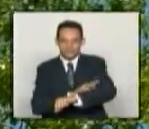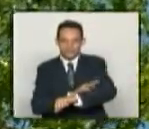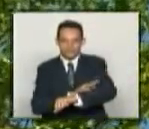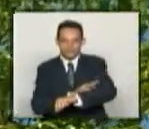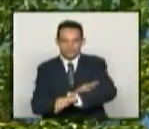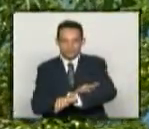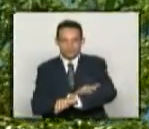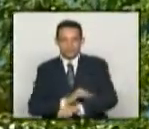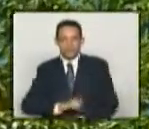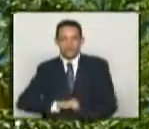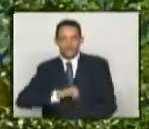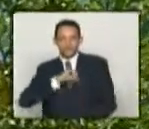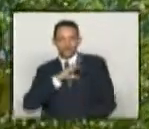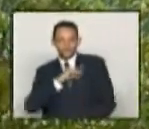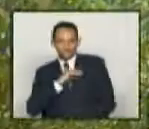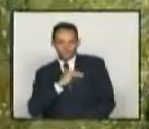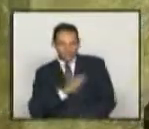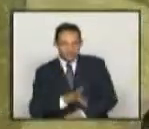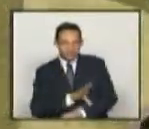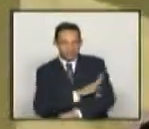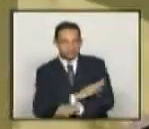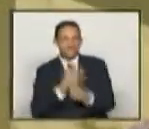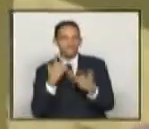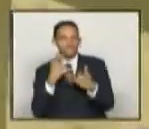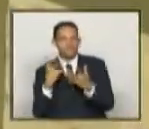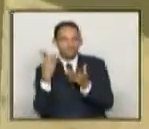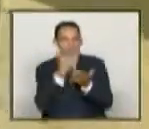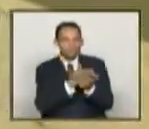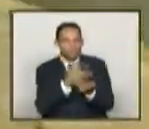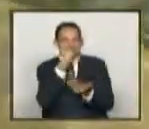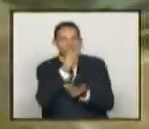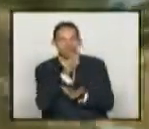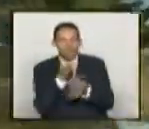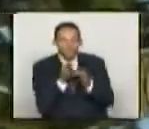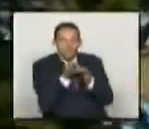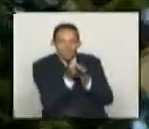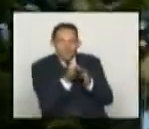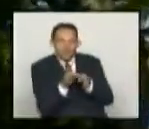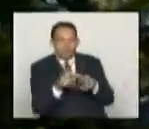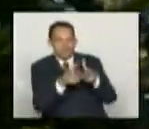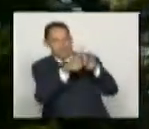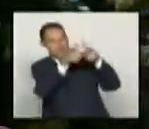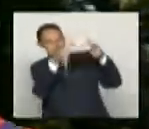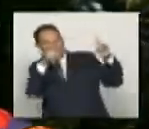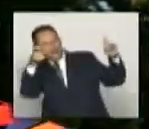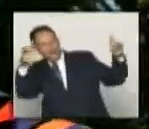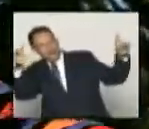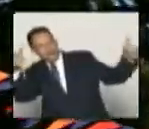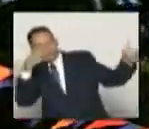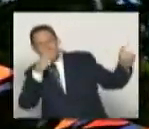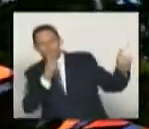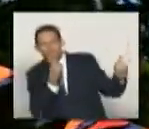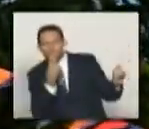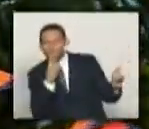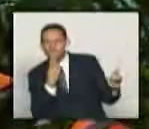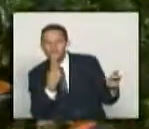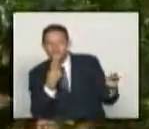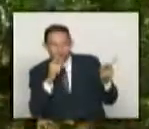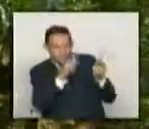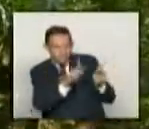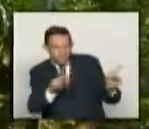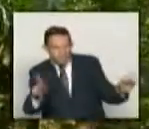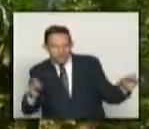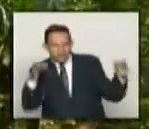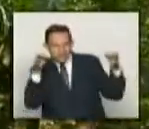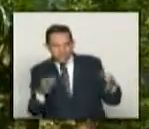Ay, qué orgulloso me siento de este pueblo tan hermoso, tan grande y tan bondadoso, en el que un día